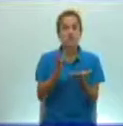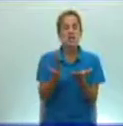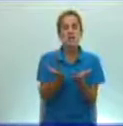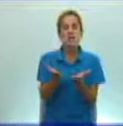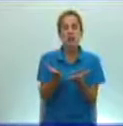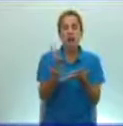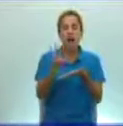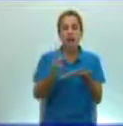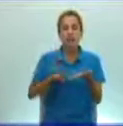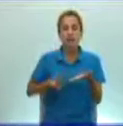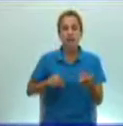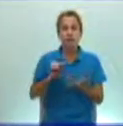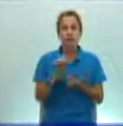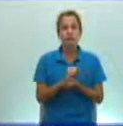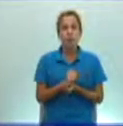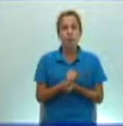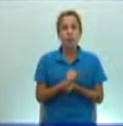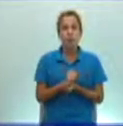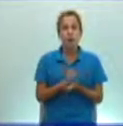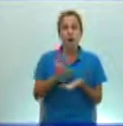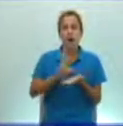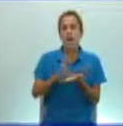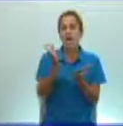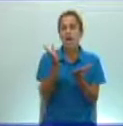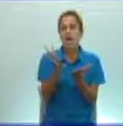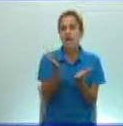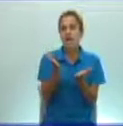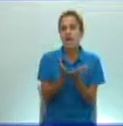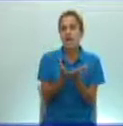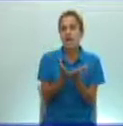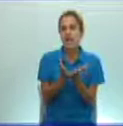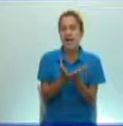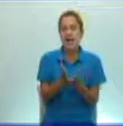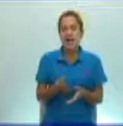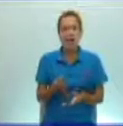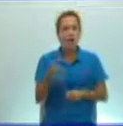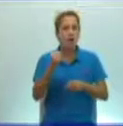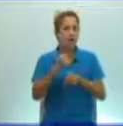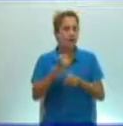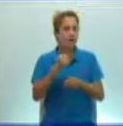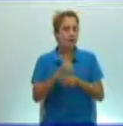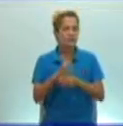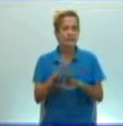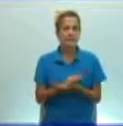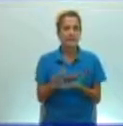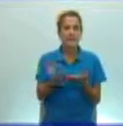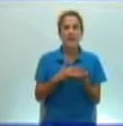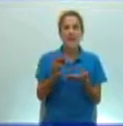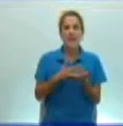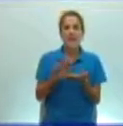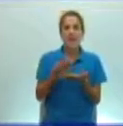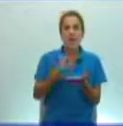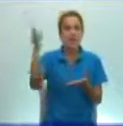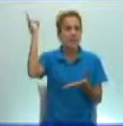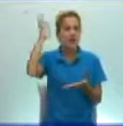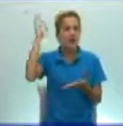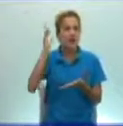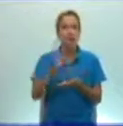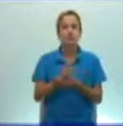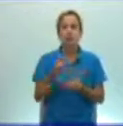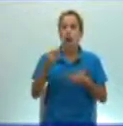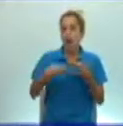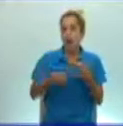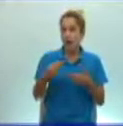de lectura, su libro de texto de español, la libreta de lengua española donde deben haber realizado